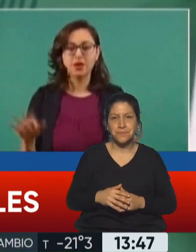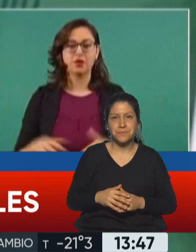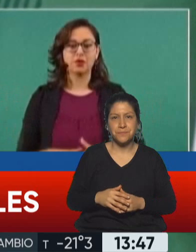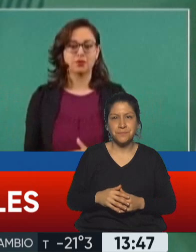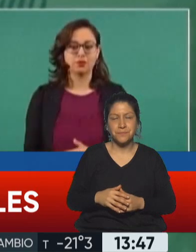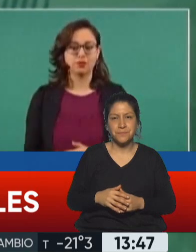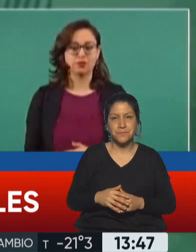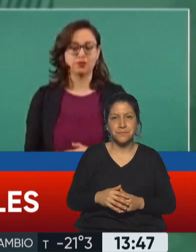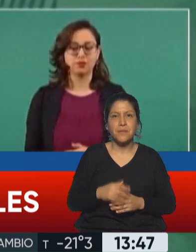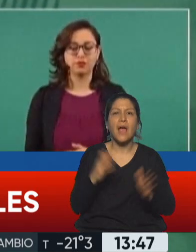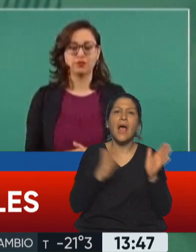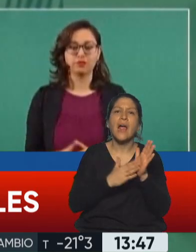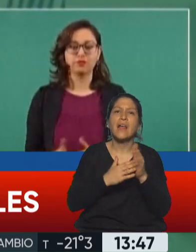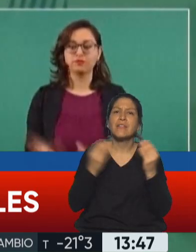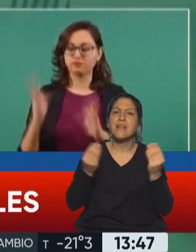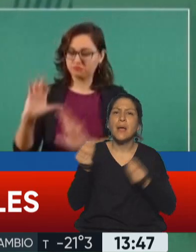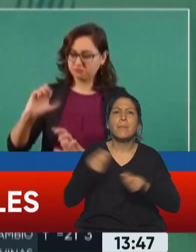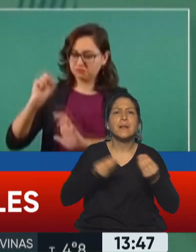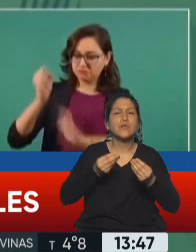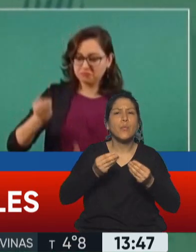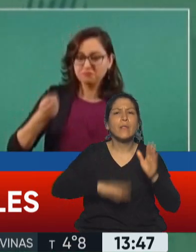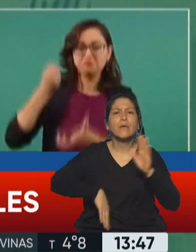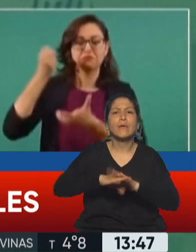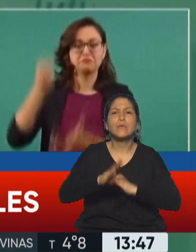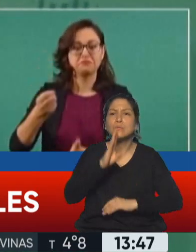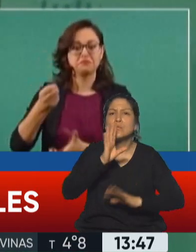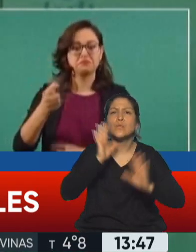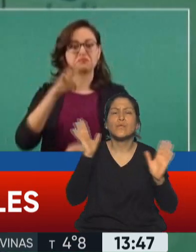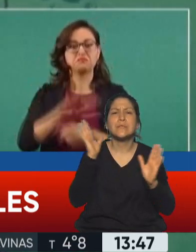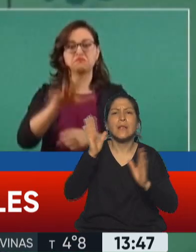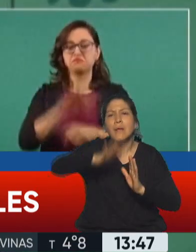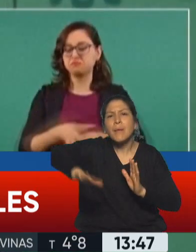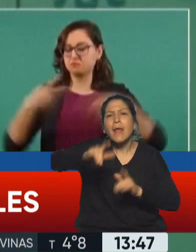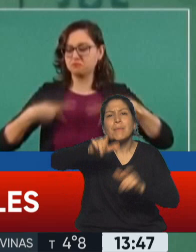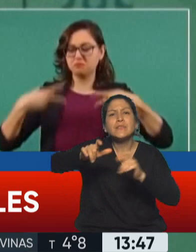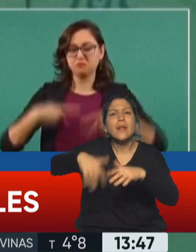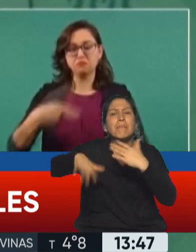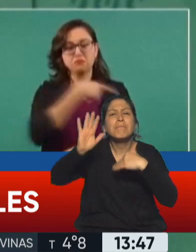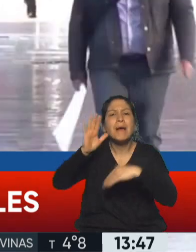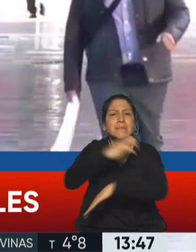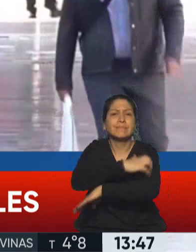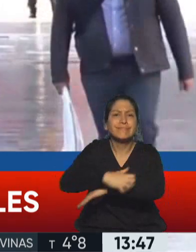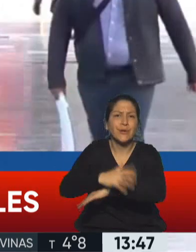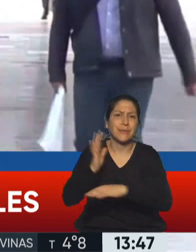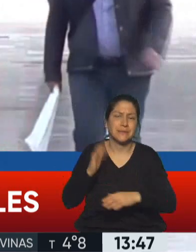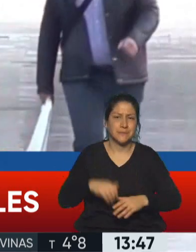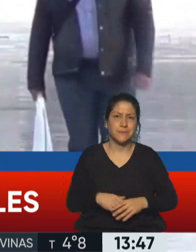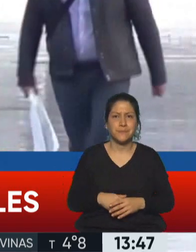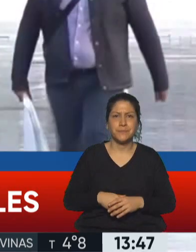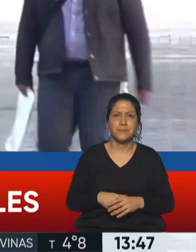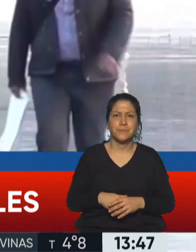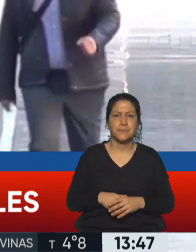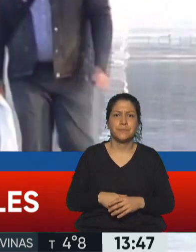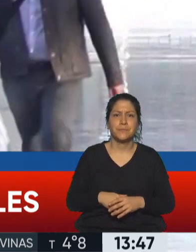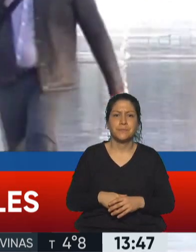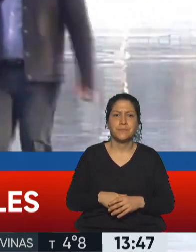tener garantizado el presupuesto suficiente para los más necesitados, para los pobres.